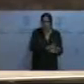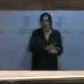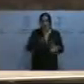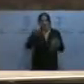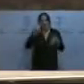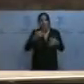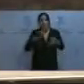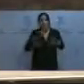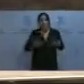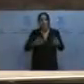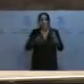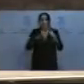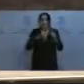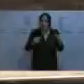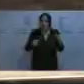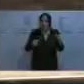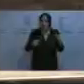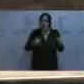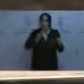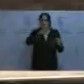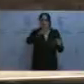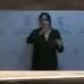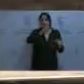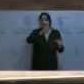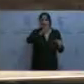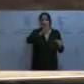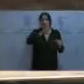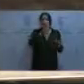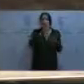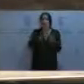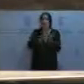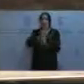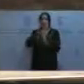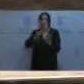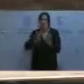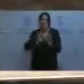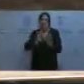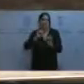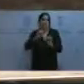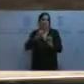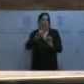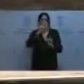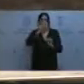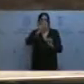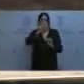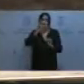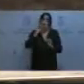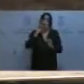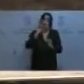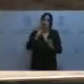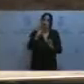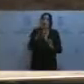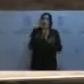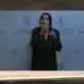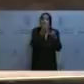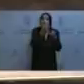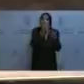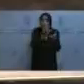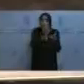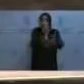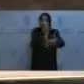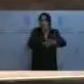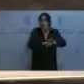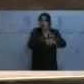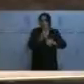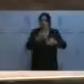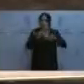es que Asturias fue de las comunidades que primero completaron los pagos de 2015, según la información publicada por el Ministerio.